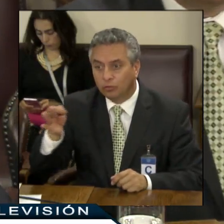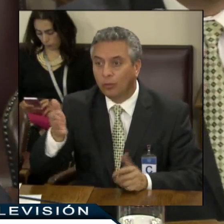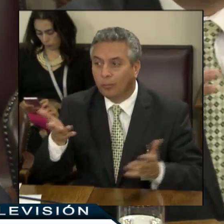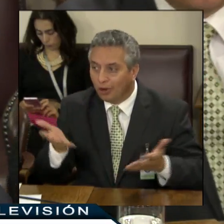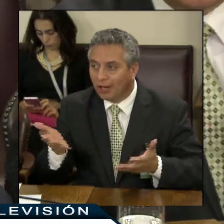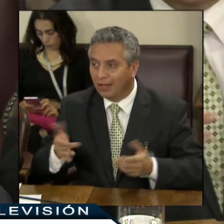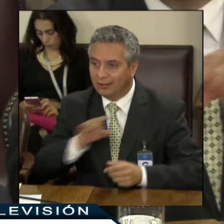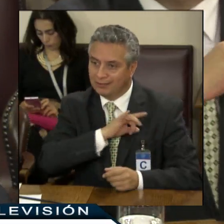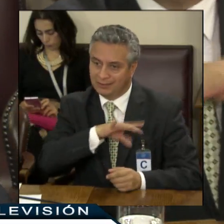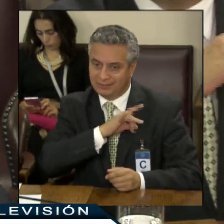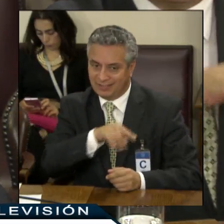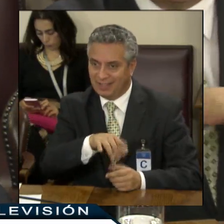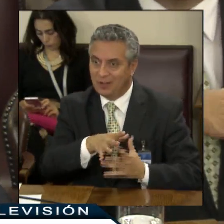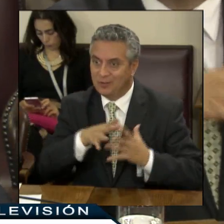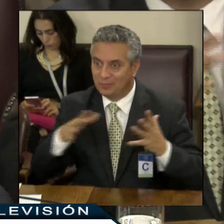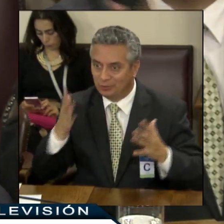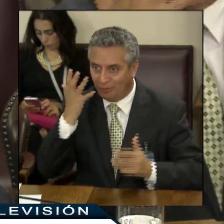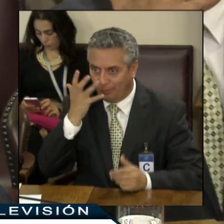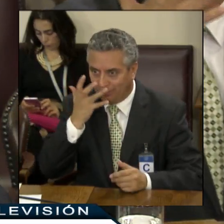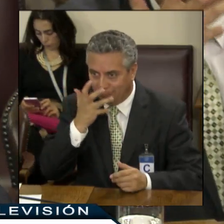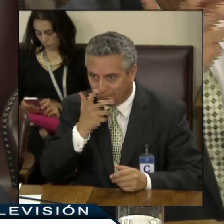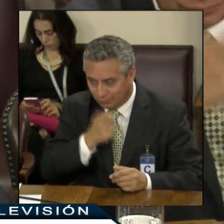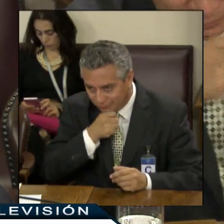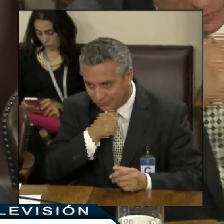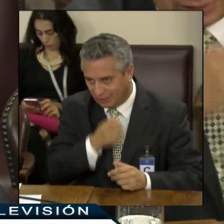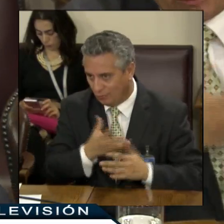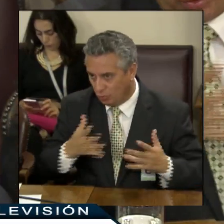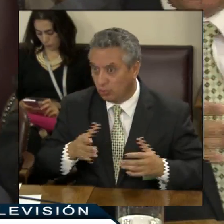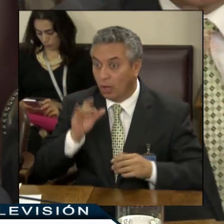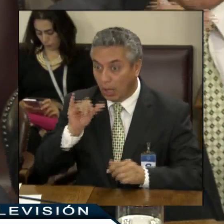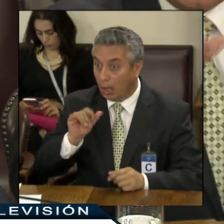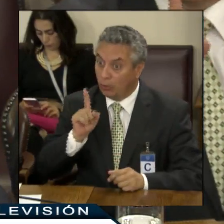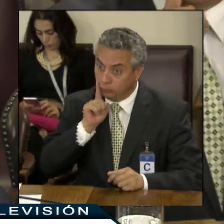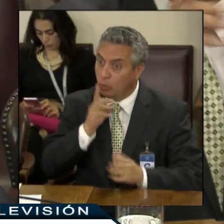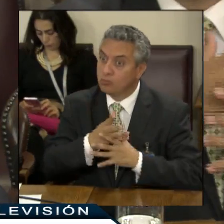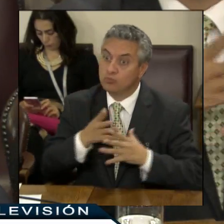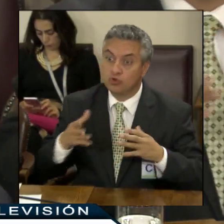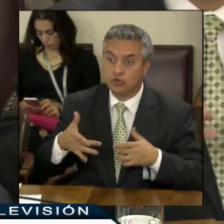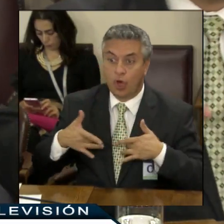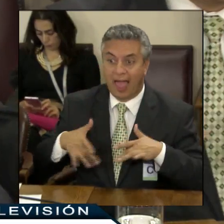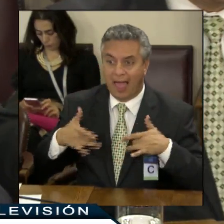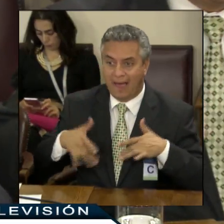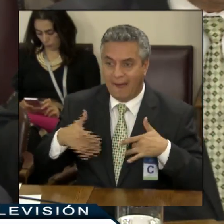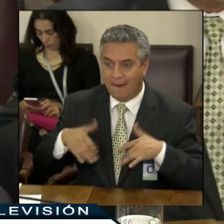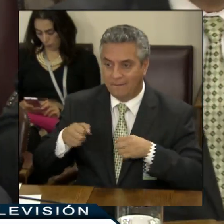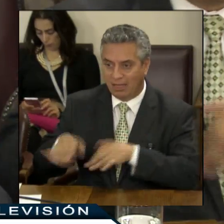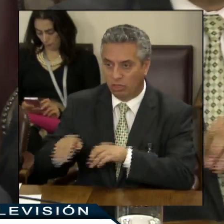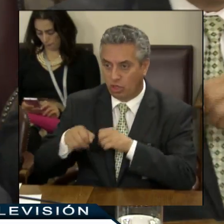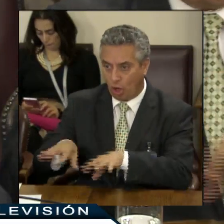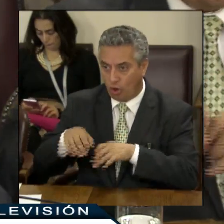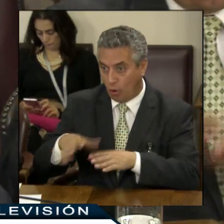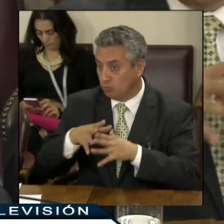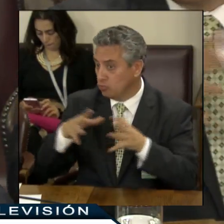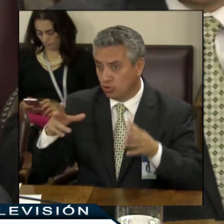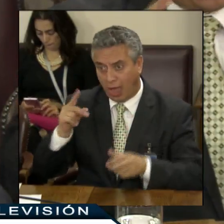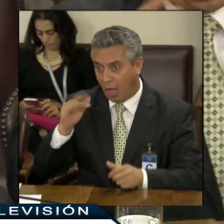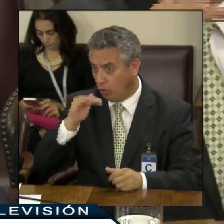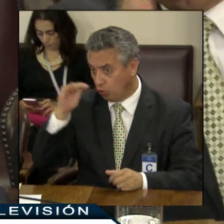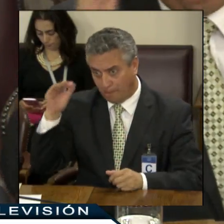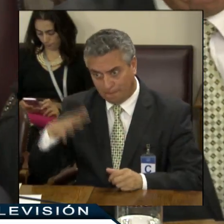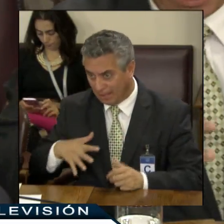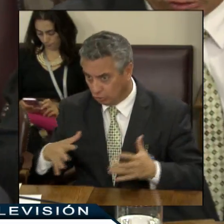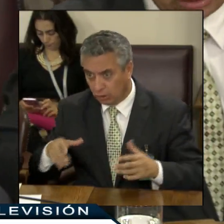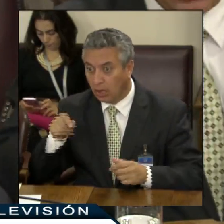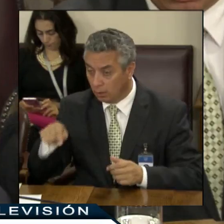envejecimiento progresivo de nuestra población y el estado de abandono que hay en en muchos adultos mayores mi regiones